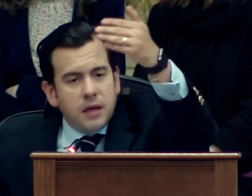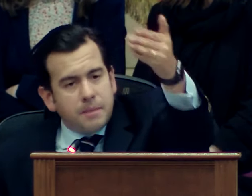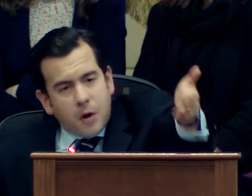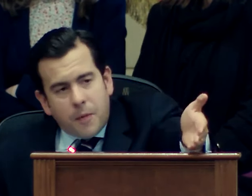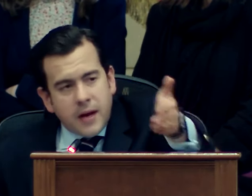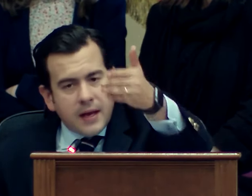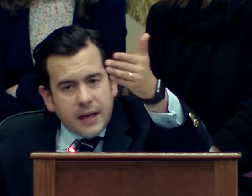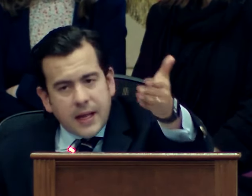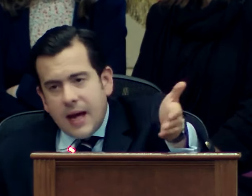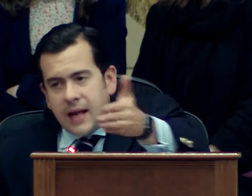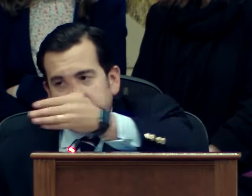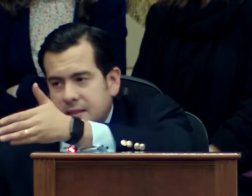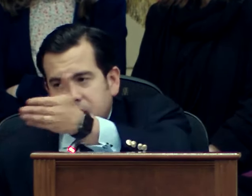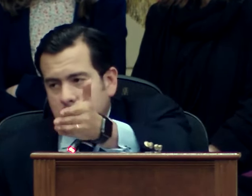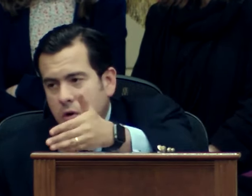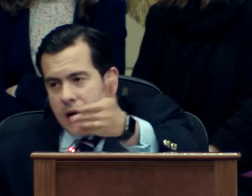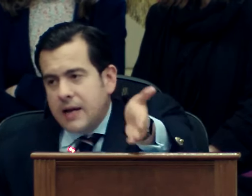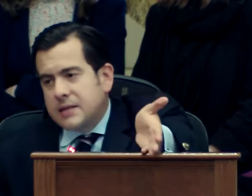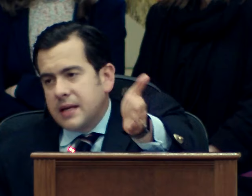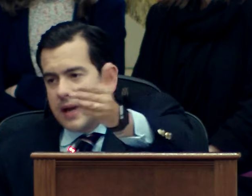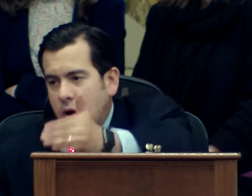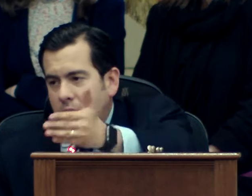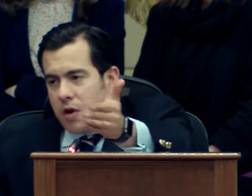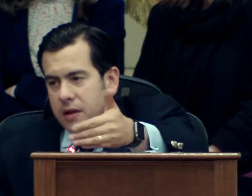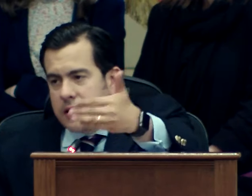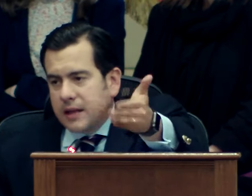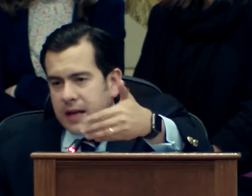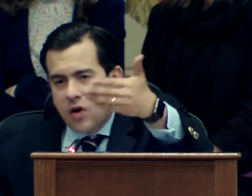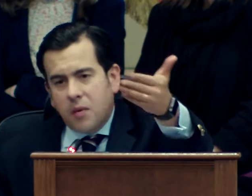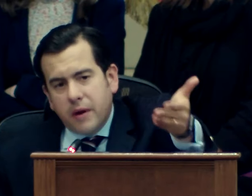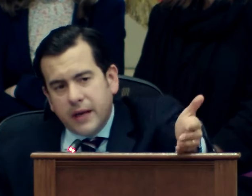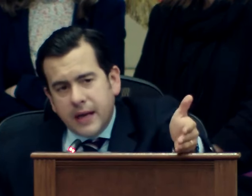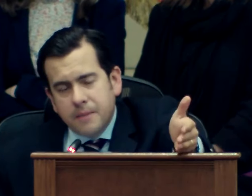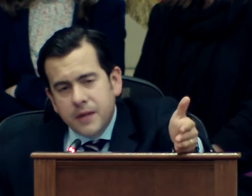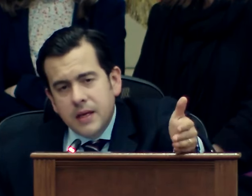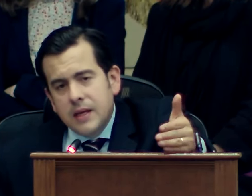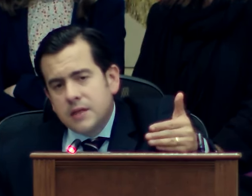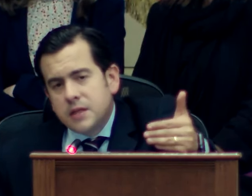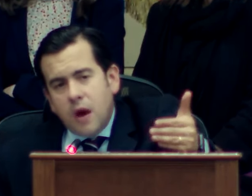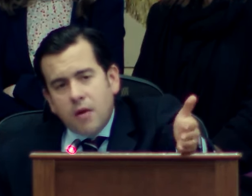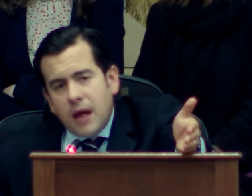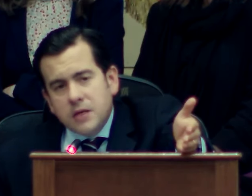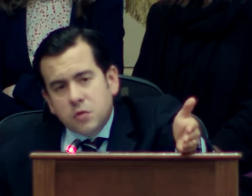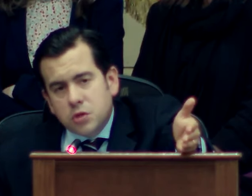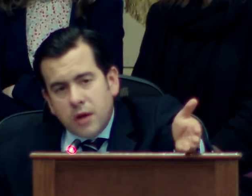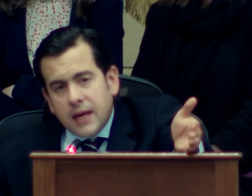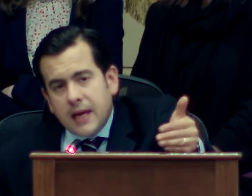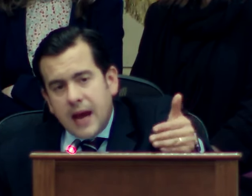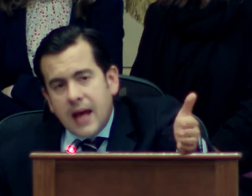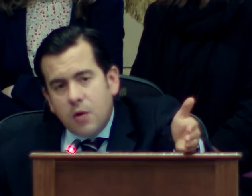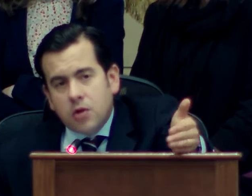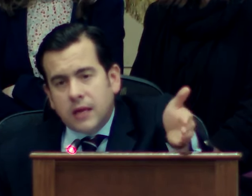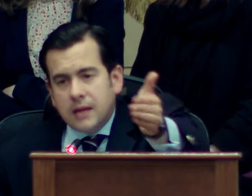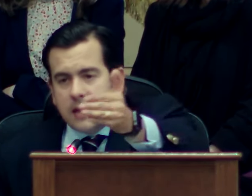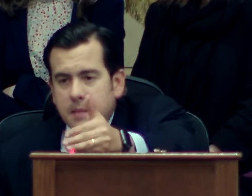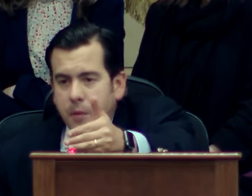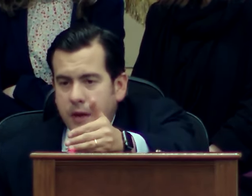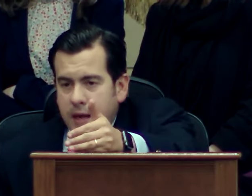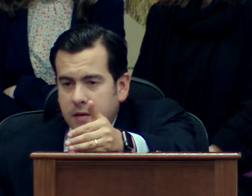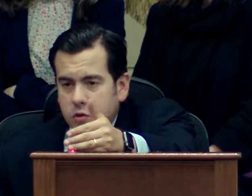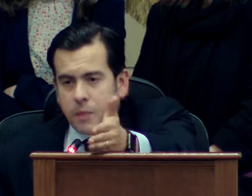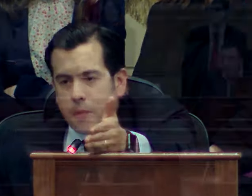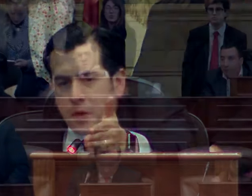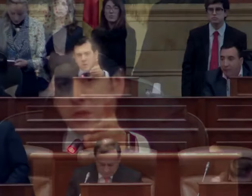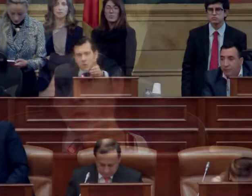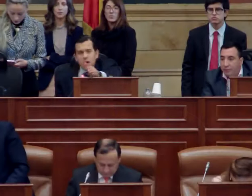algunos proponer que quedaran en segundo lugar y se negó el orden del día como venía si yo abro la discusión a que cada uno trate de